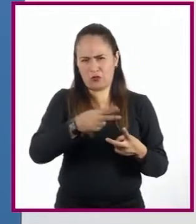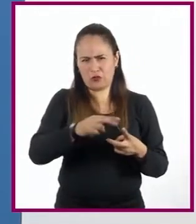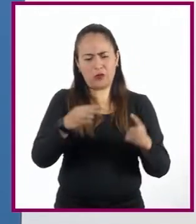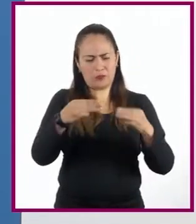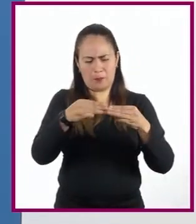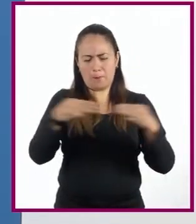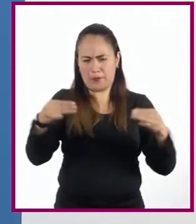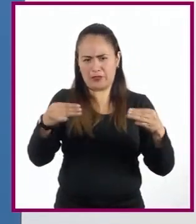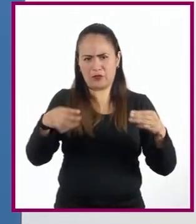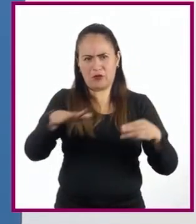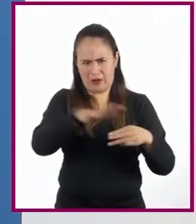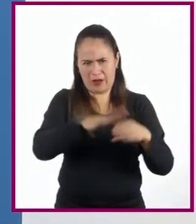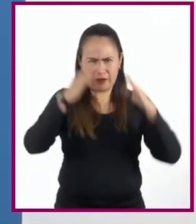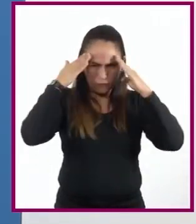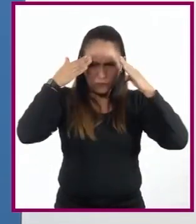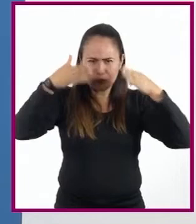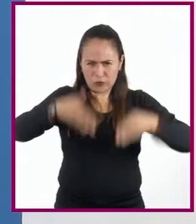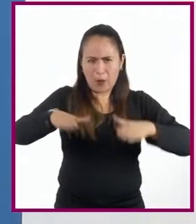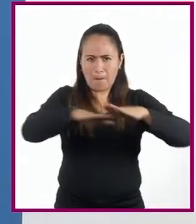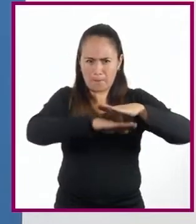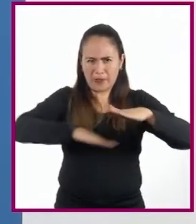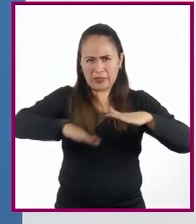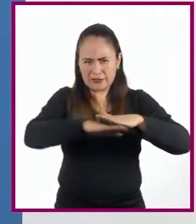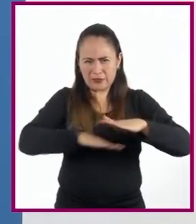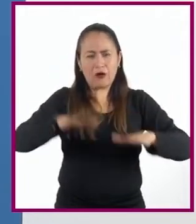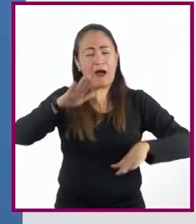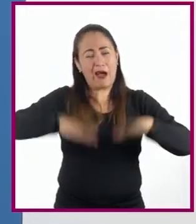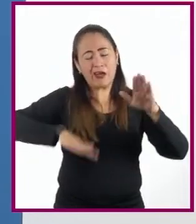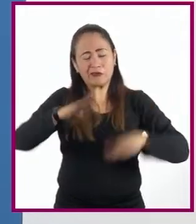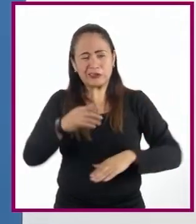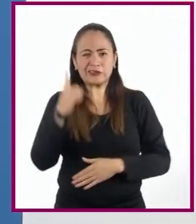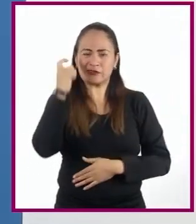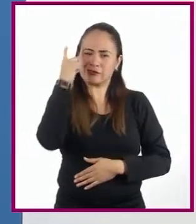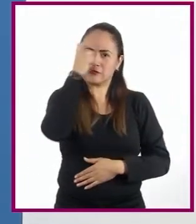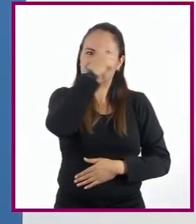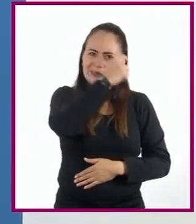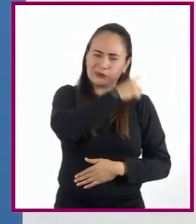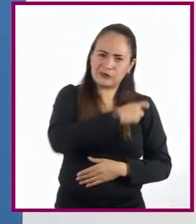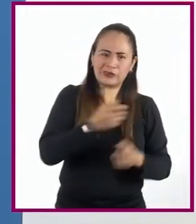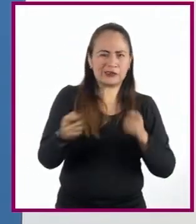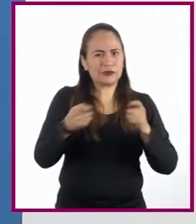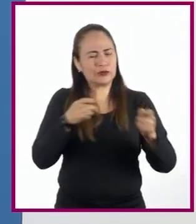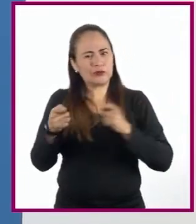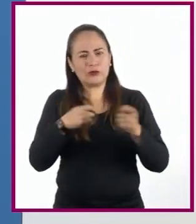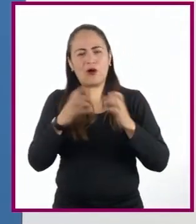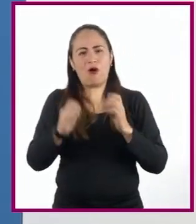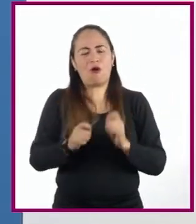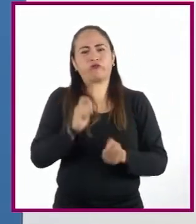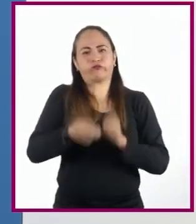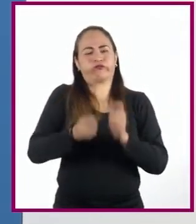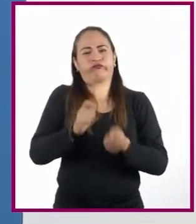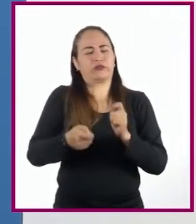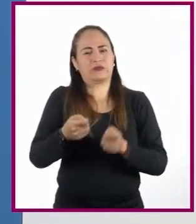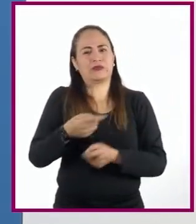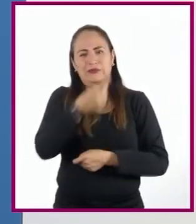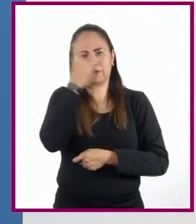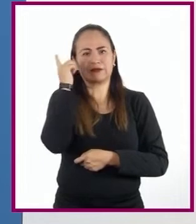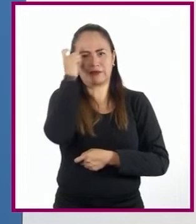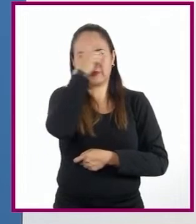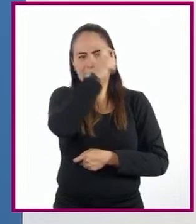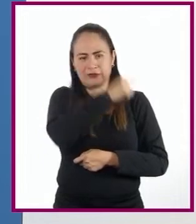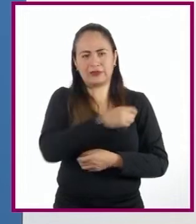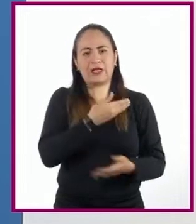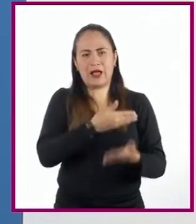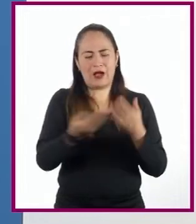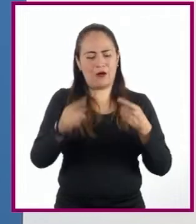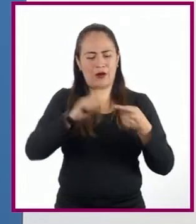metro como unidad de referencia puede dificultar su operatividad, manejo e interpretación. Veamos ahora cuáles son